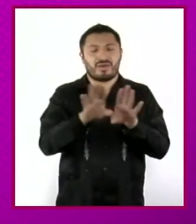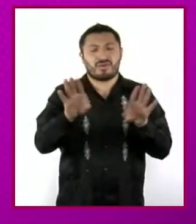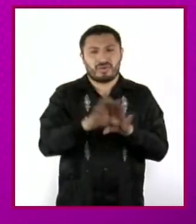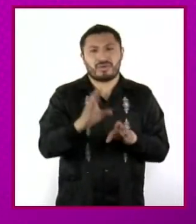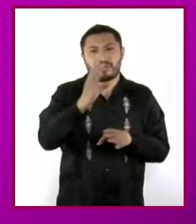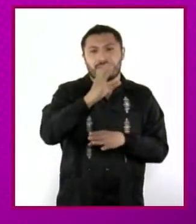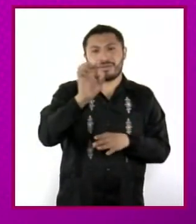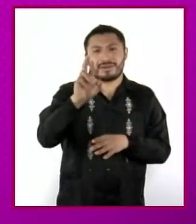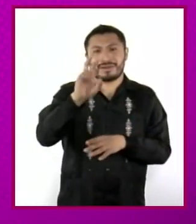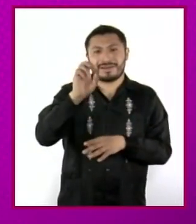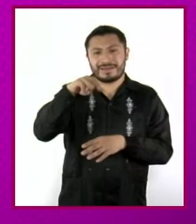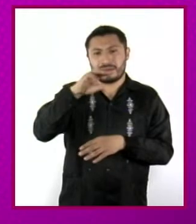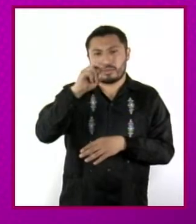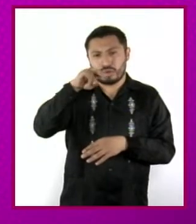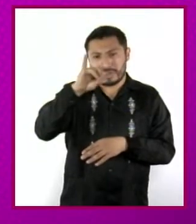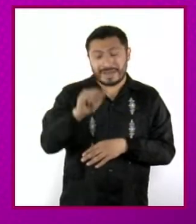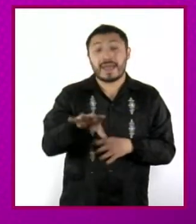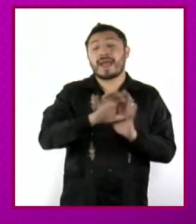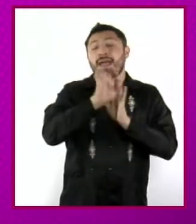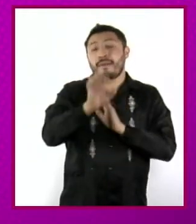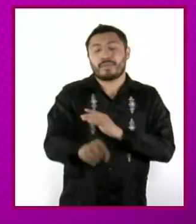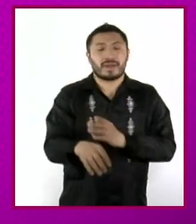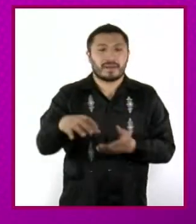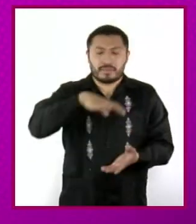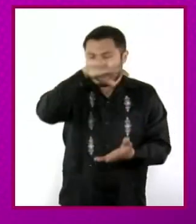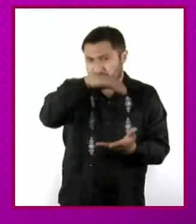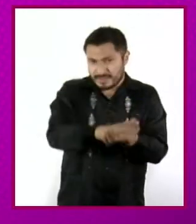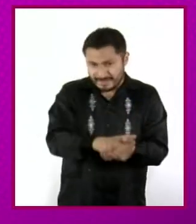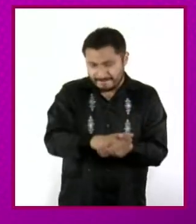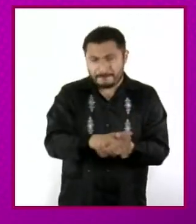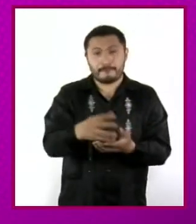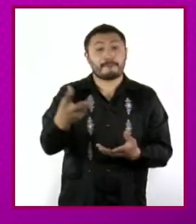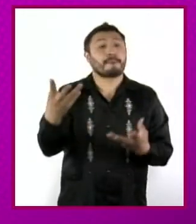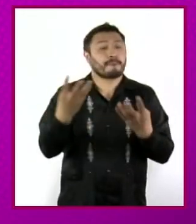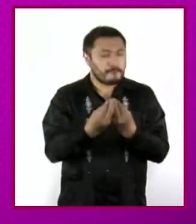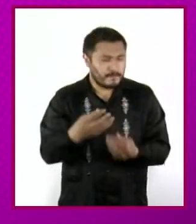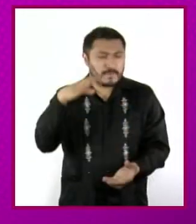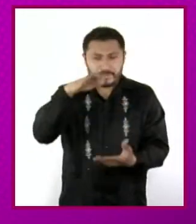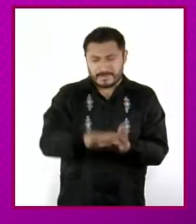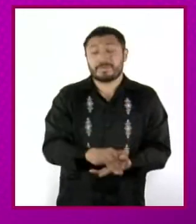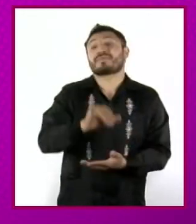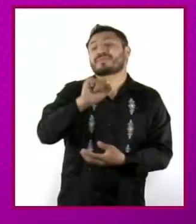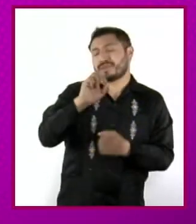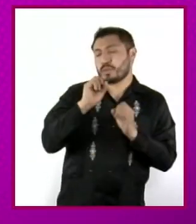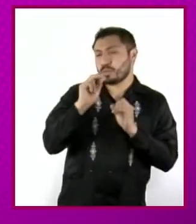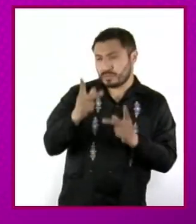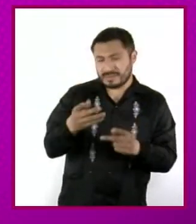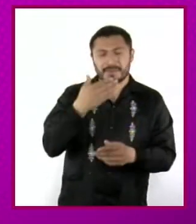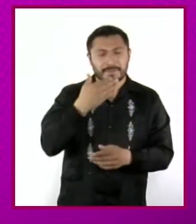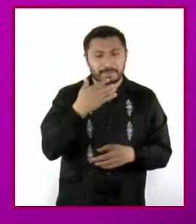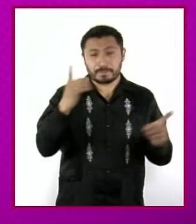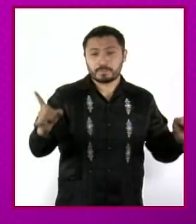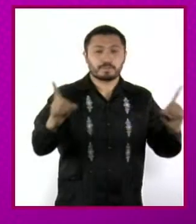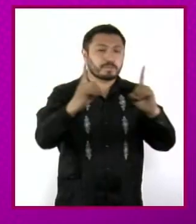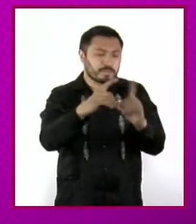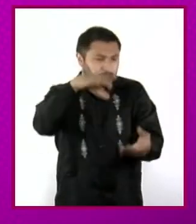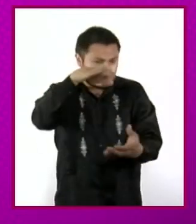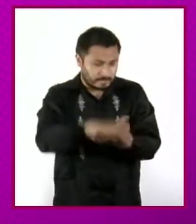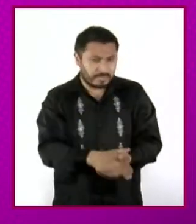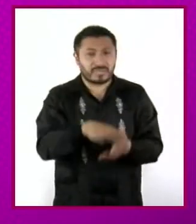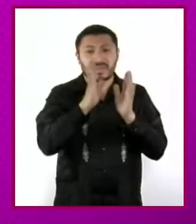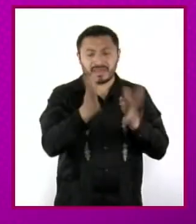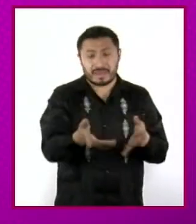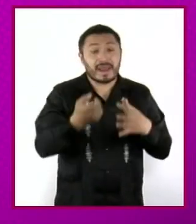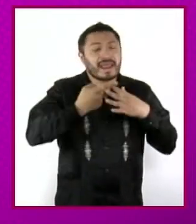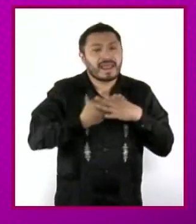rituales. Por ejemplo, un matrimonio. ¿Vamos a casarnos? Sí, vamos a casarnos. Bueno, está el umbral cuando